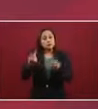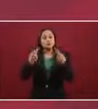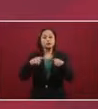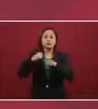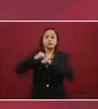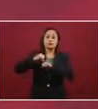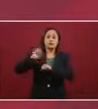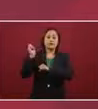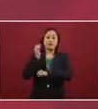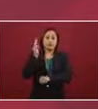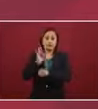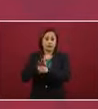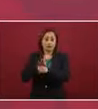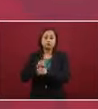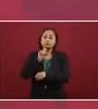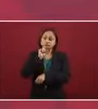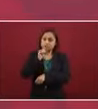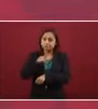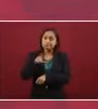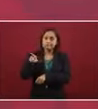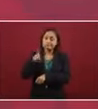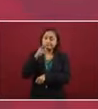federales, porque